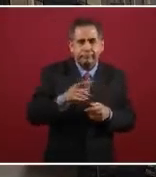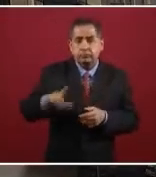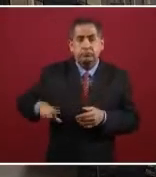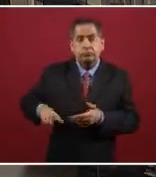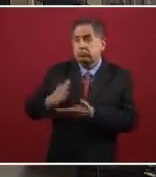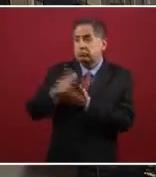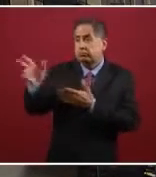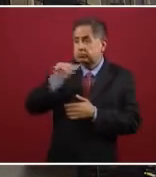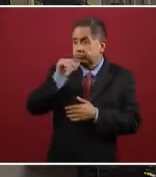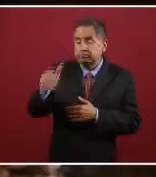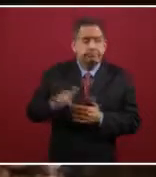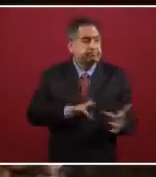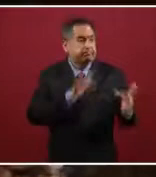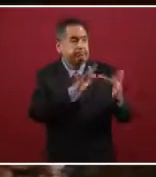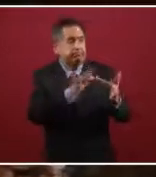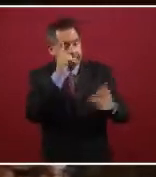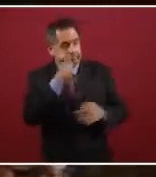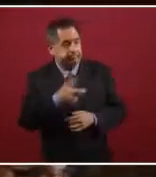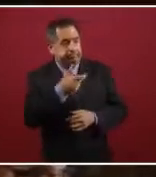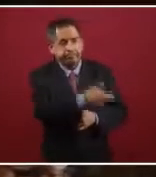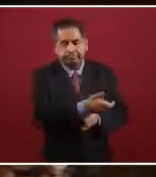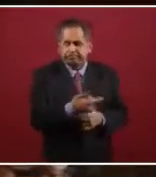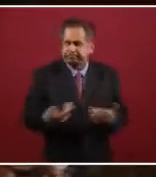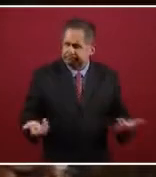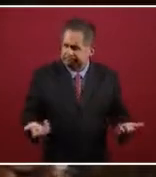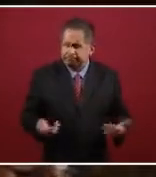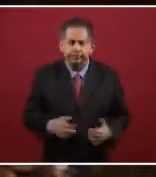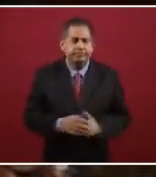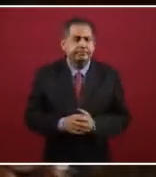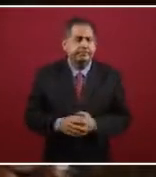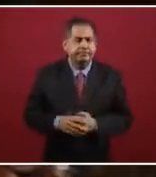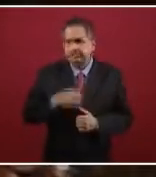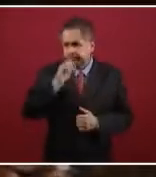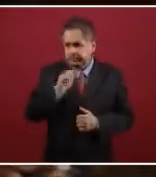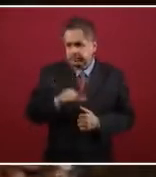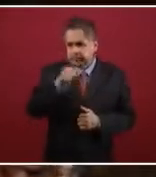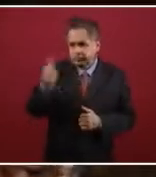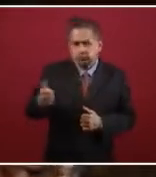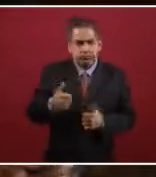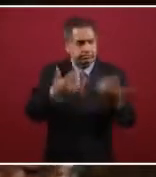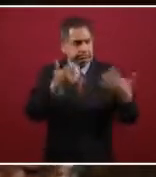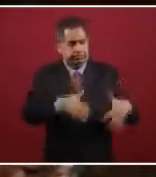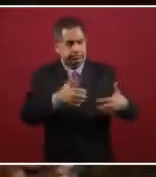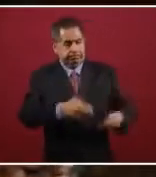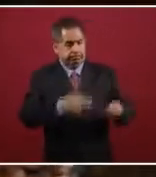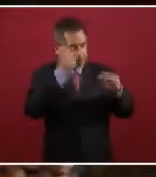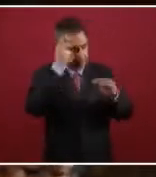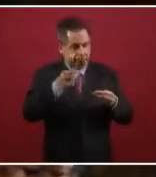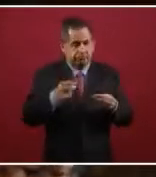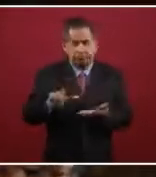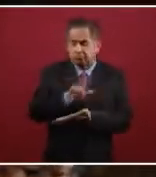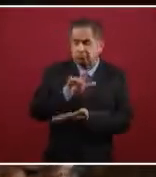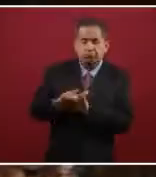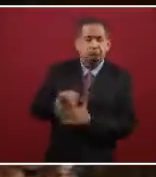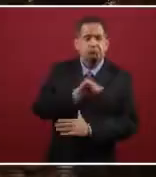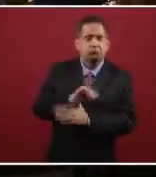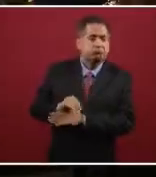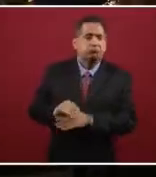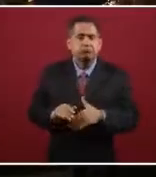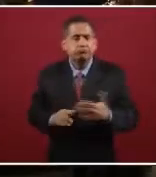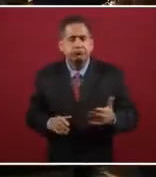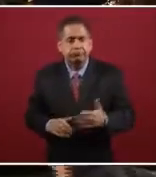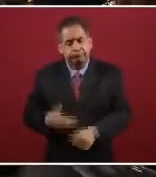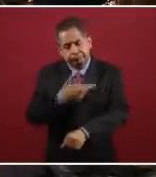vamos por otro lado también hay empresas que se dedican y actúan sobre la ley vamos no hacen los